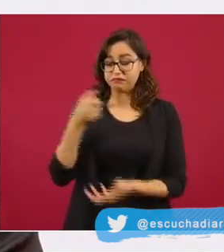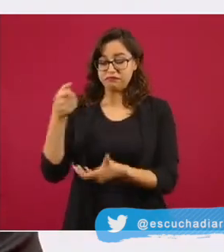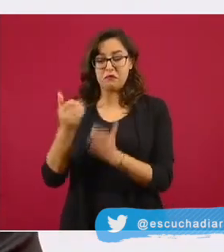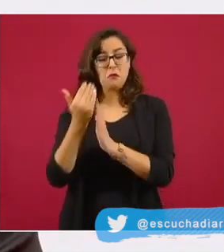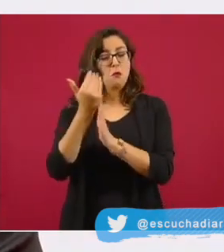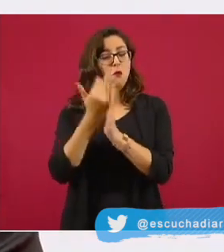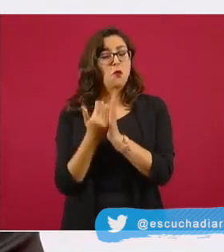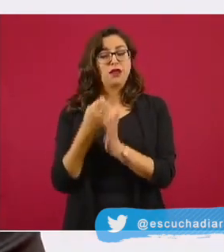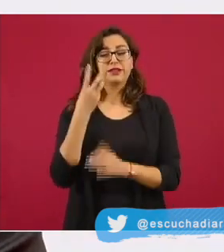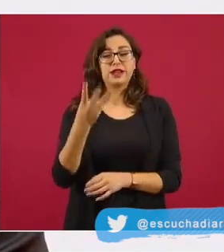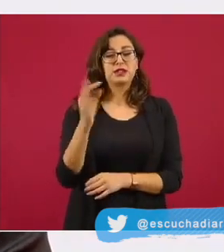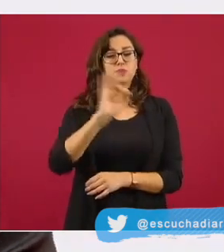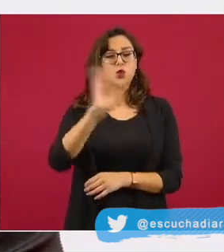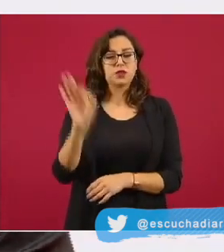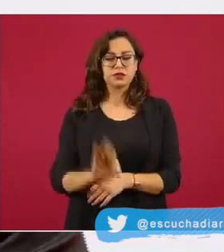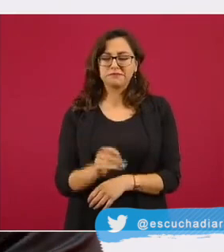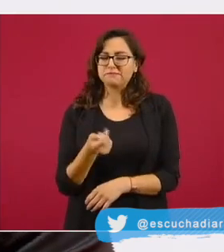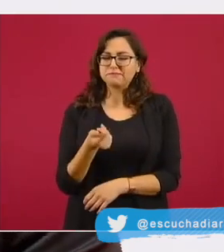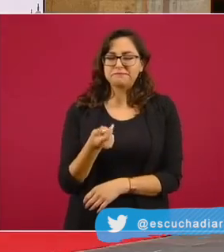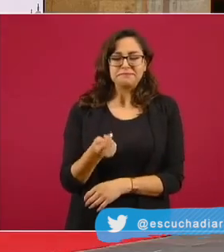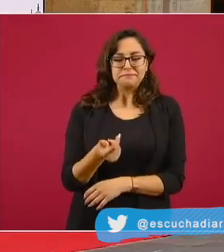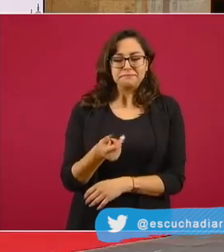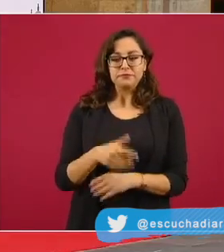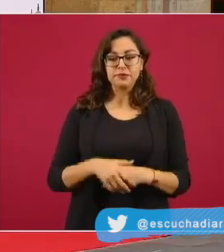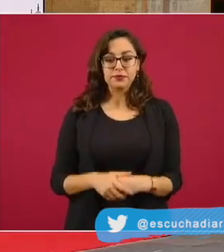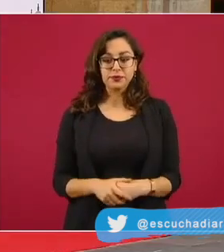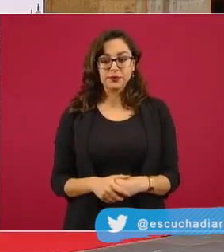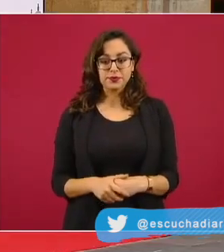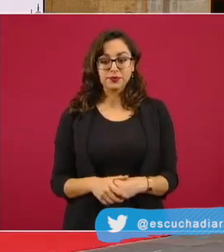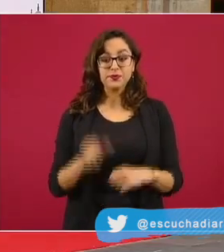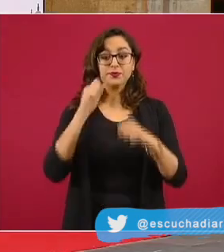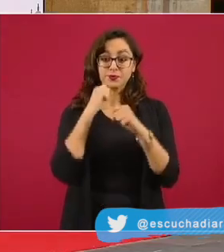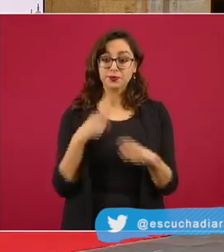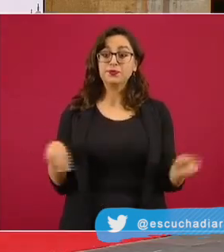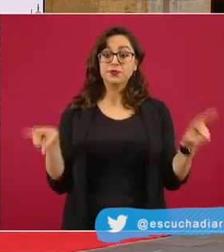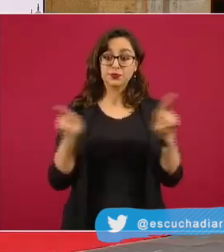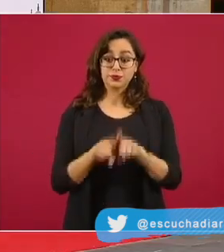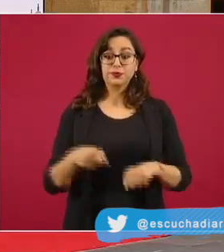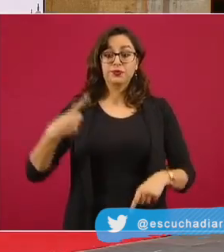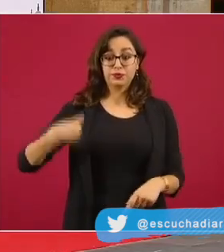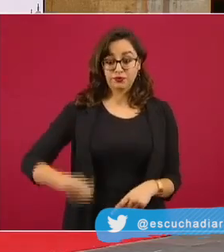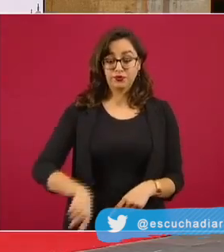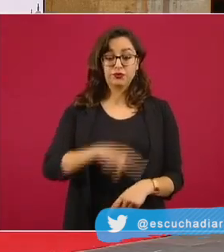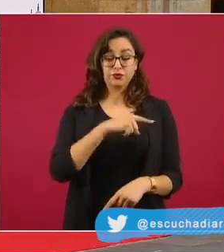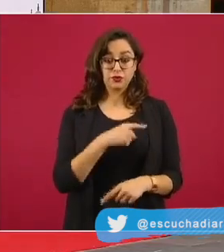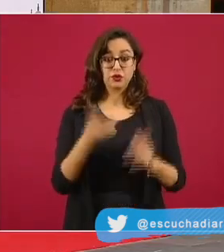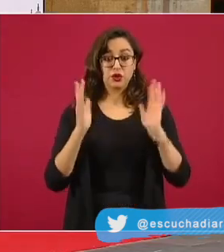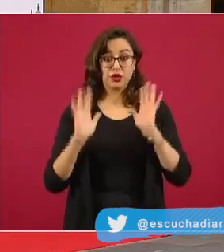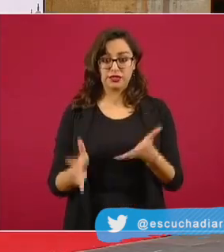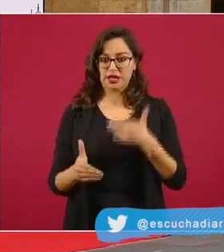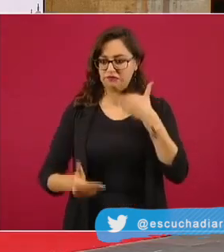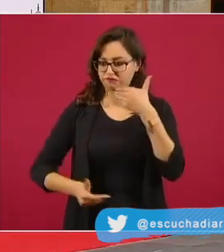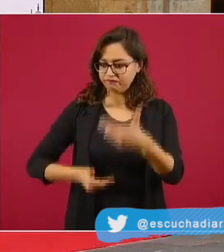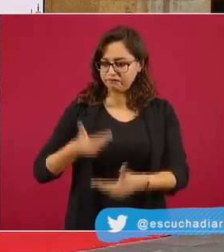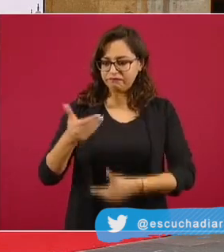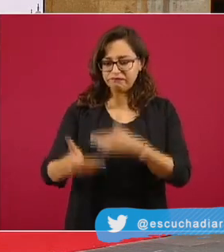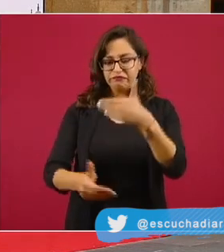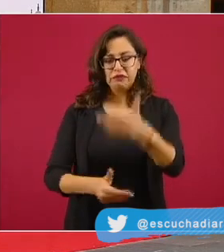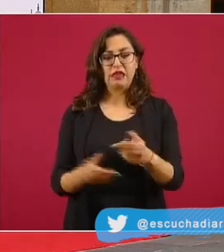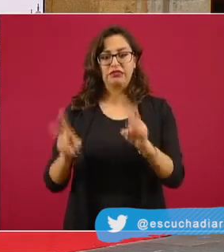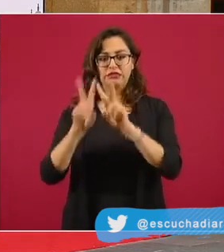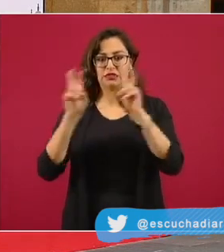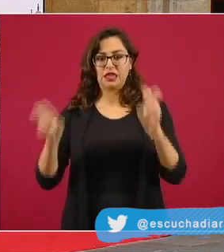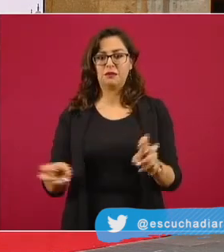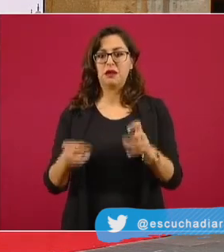pasado. También hemos avanzado en la solución al grave problema de la inseguridad y